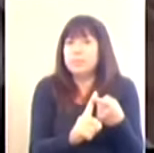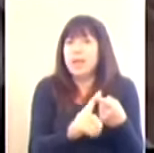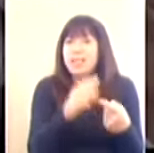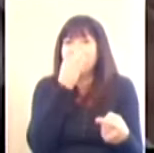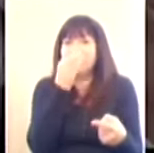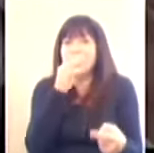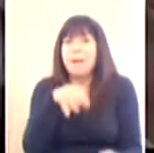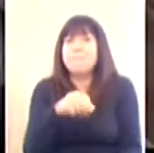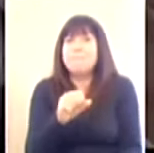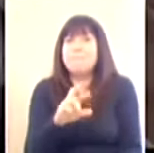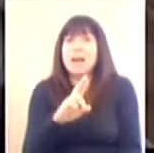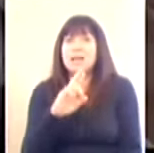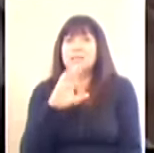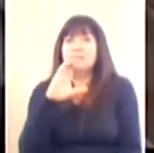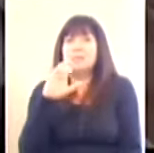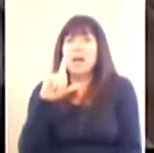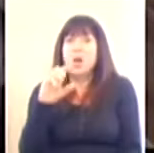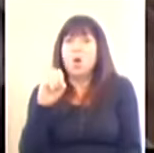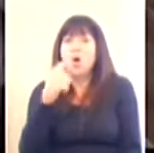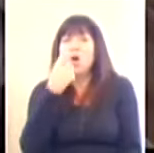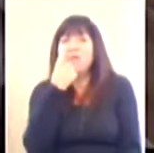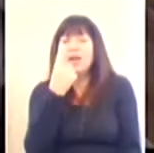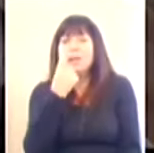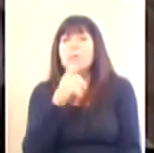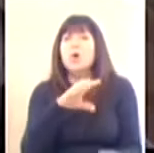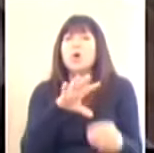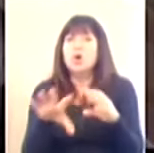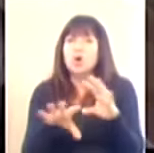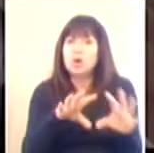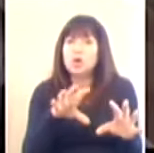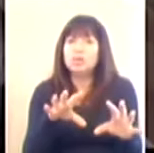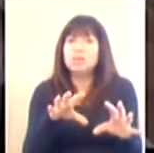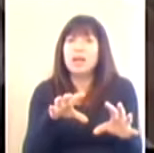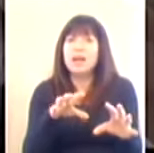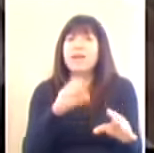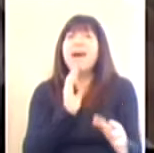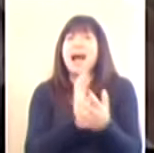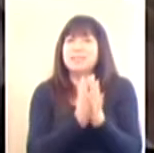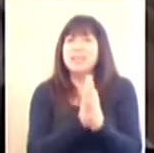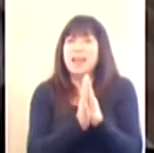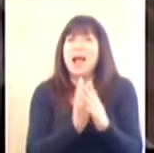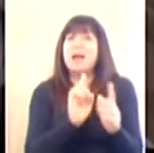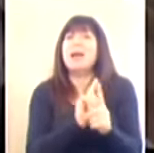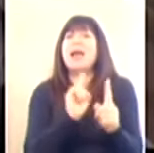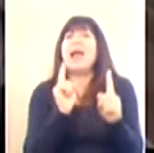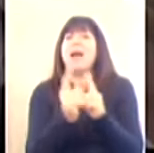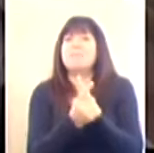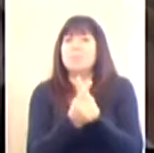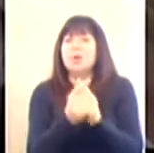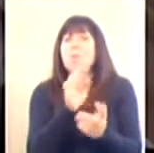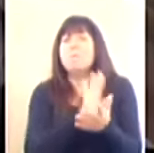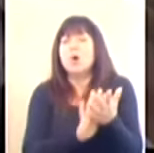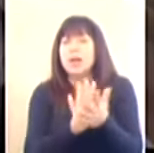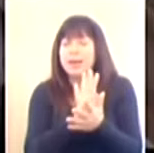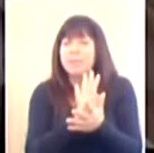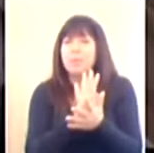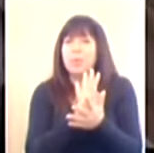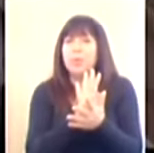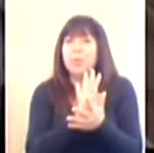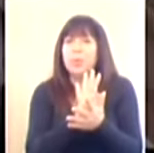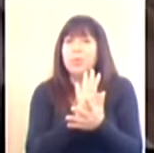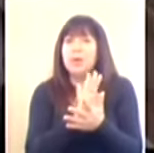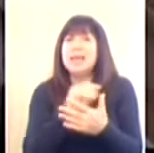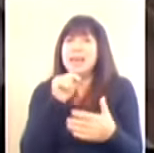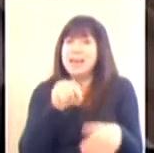Marcelo, vemos cosas que más bien van a acelerar el cambio. Por ejemplo, en